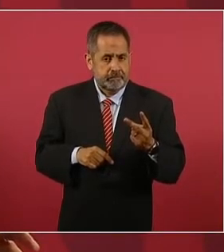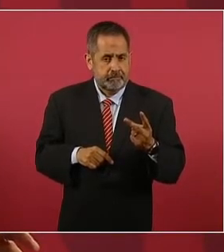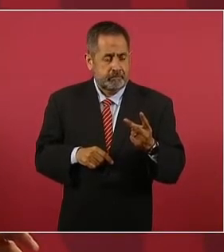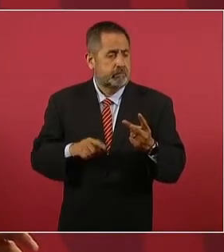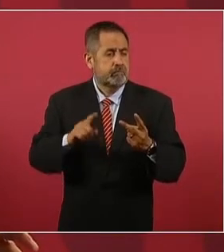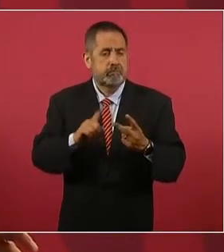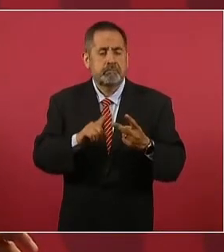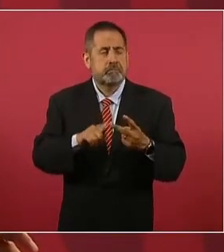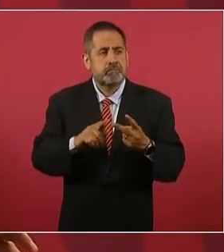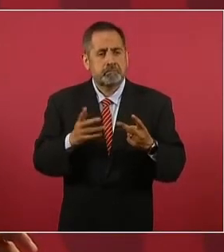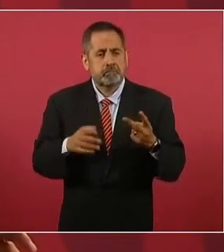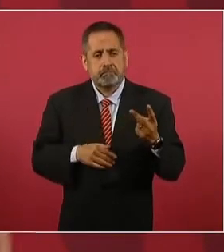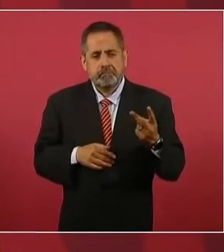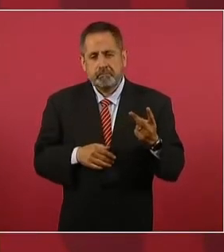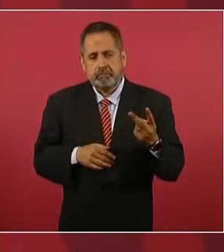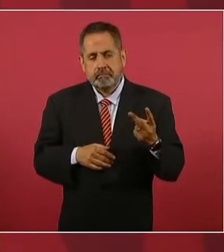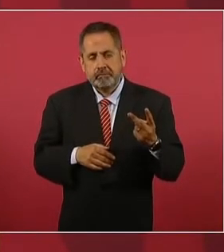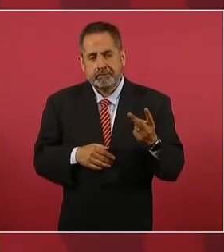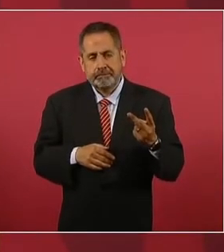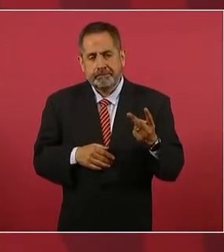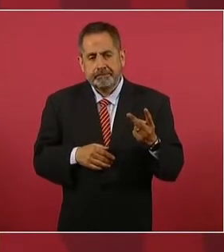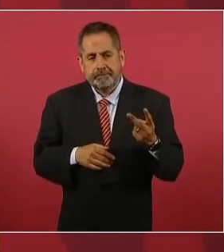es una forma